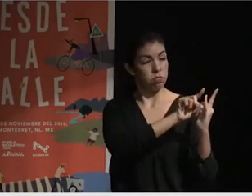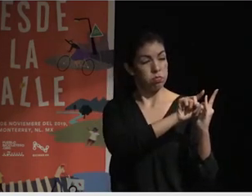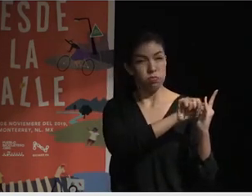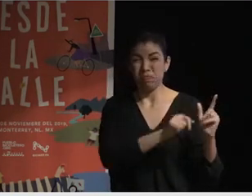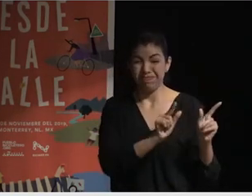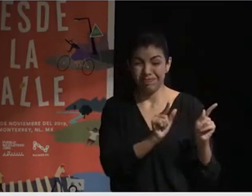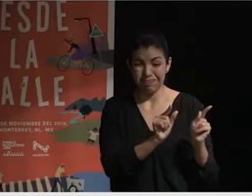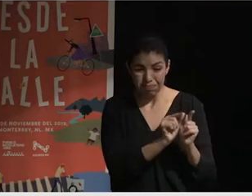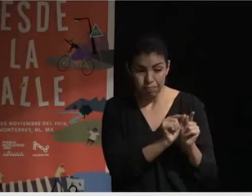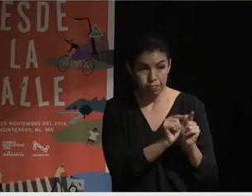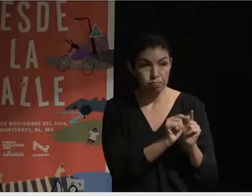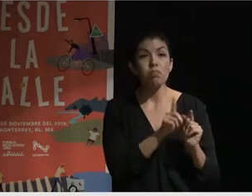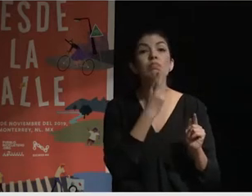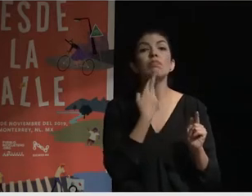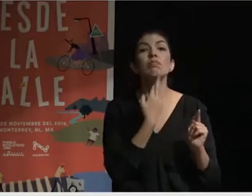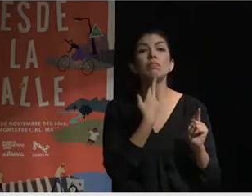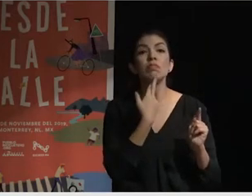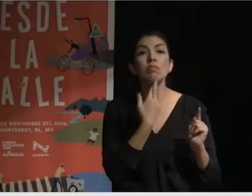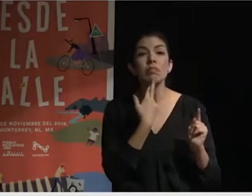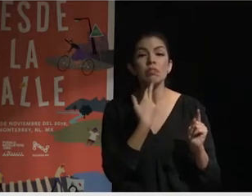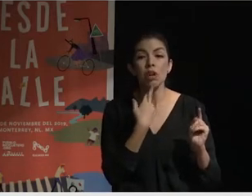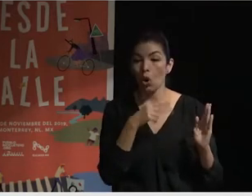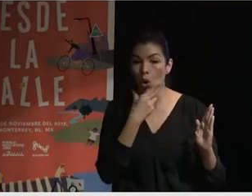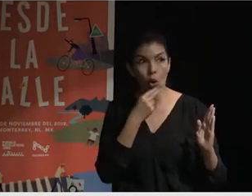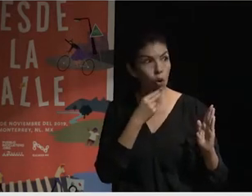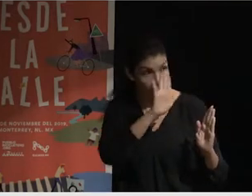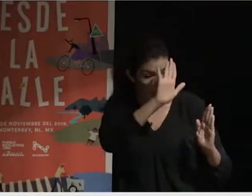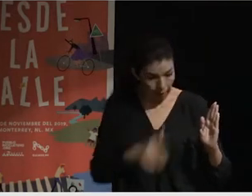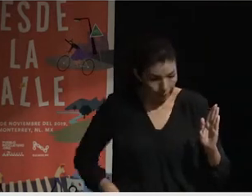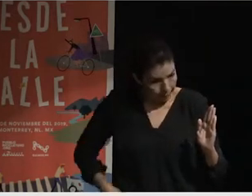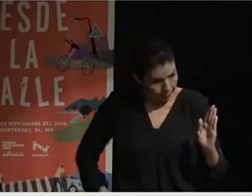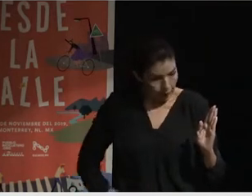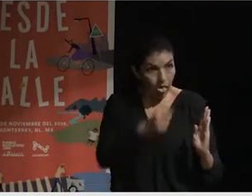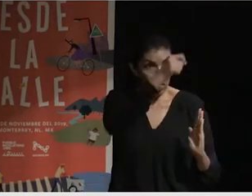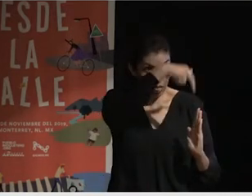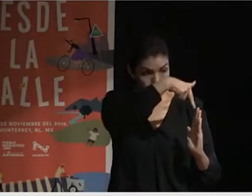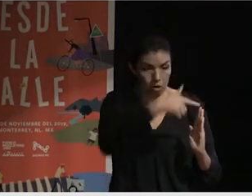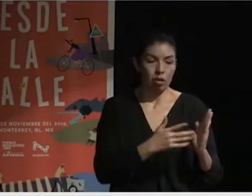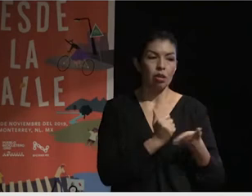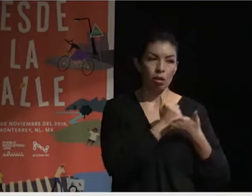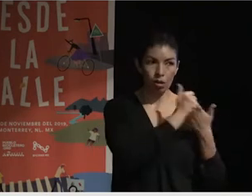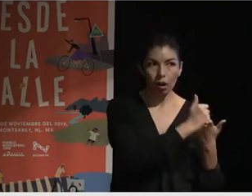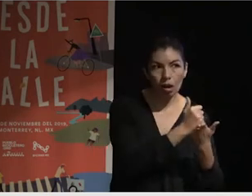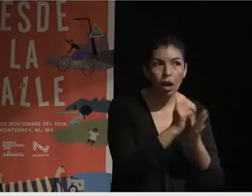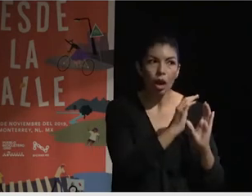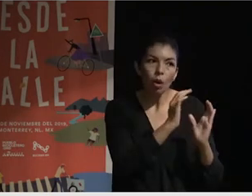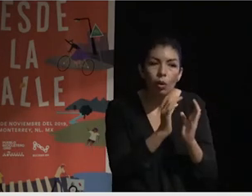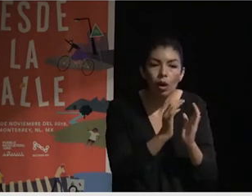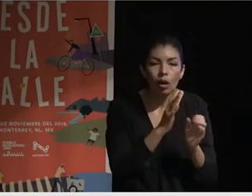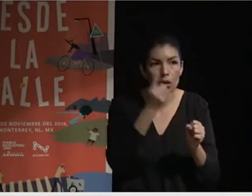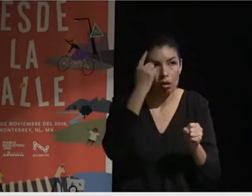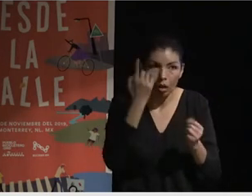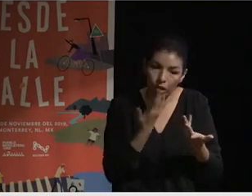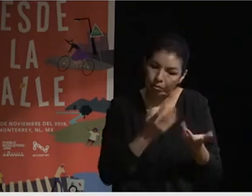¿no? Y que estos discursos no visibilizan a estos actores, ¿no? Entonces, como este tipo de elementos, la gente cuando fue lo de las